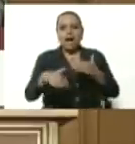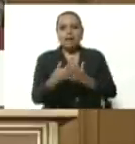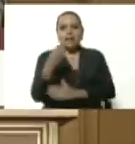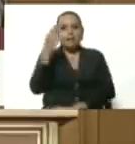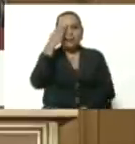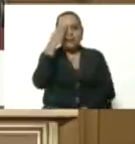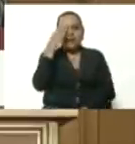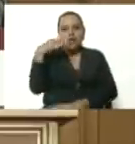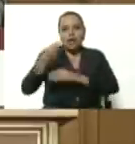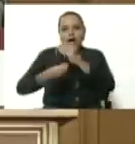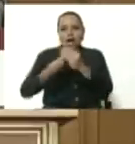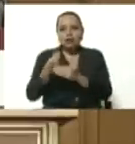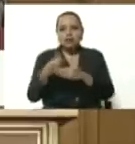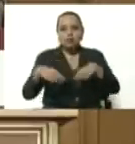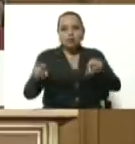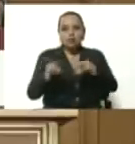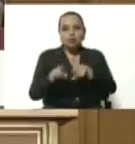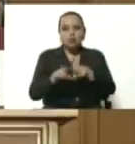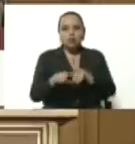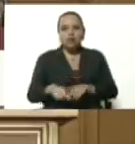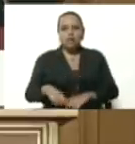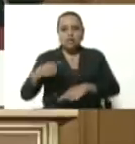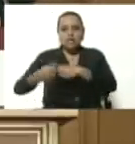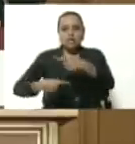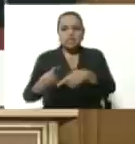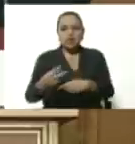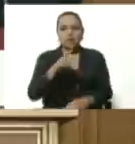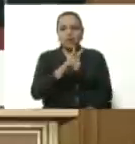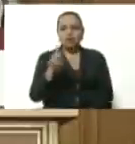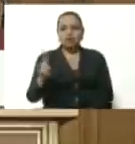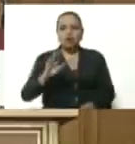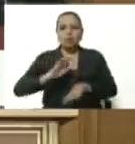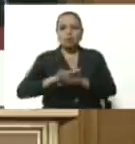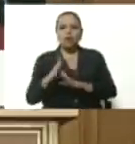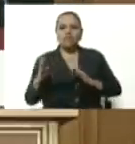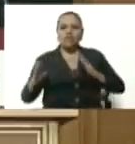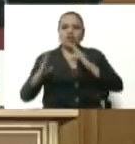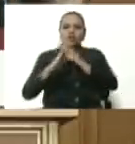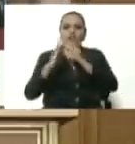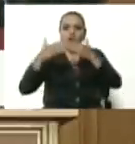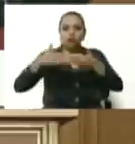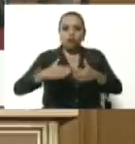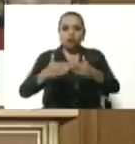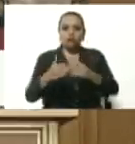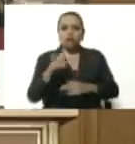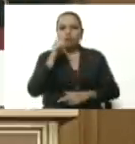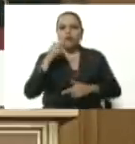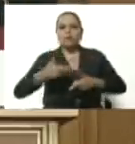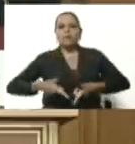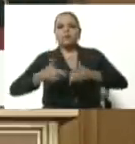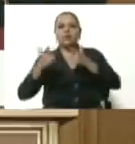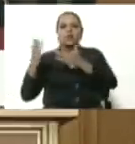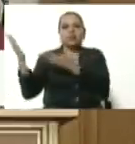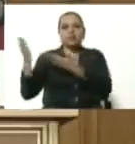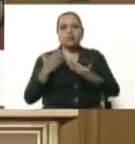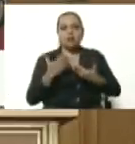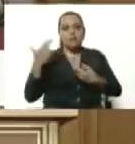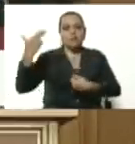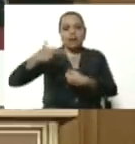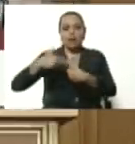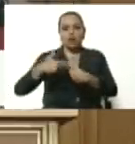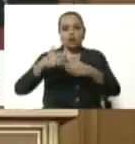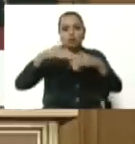están implementando ahorita en este siglo XXI, porque bloquear las costas y pedir el traslado de nuestro petróleo en alta mar